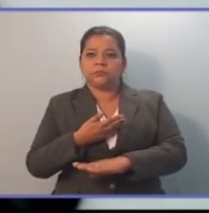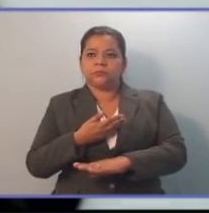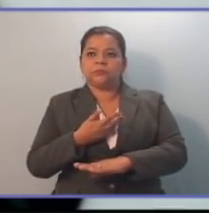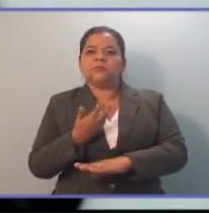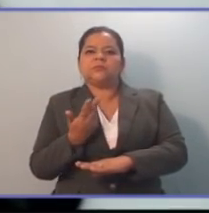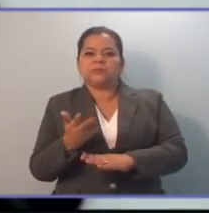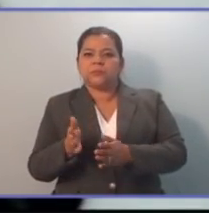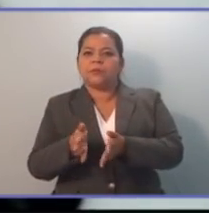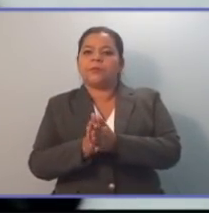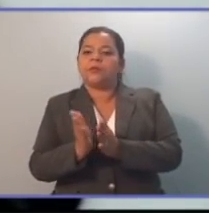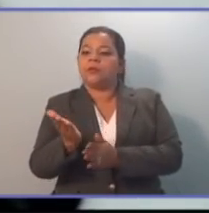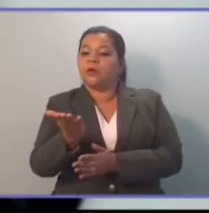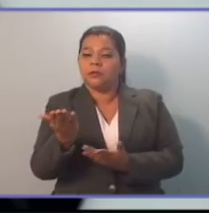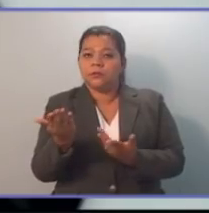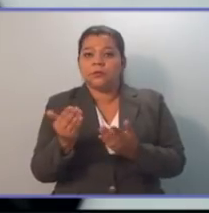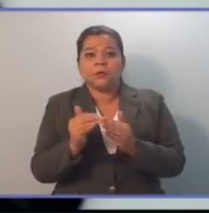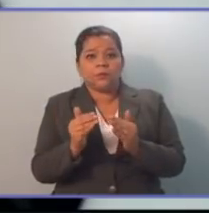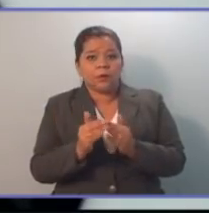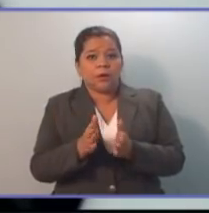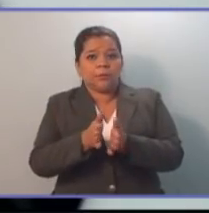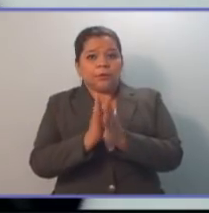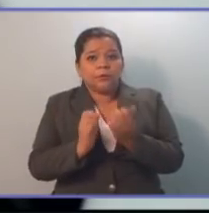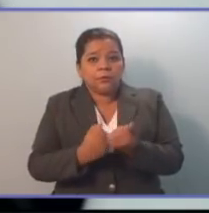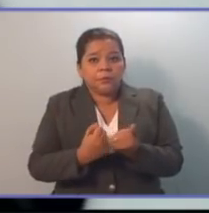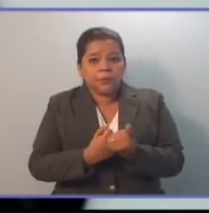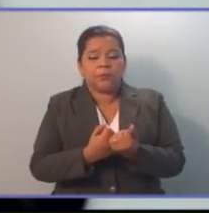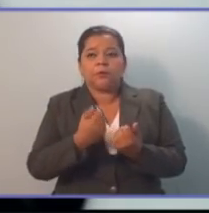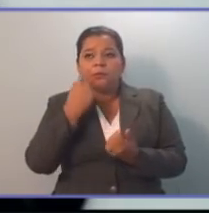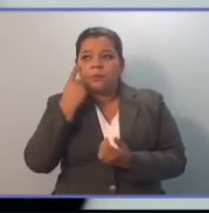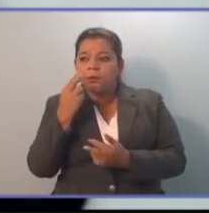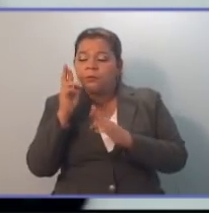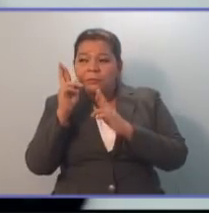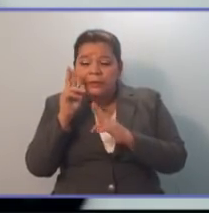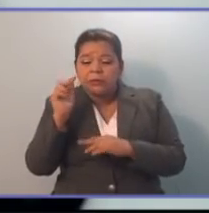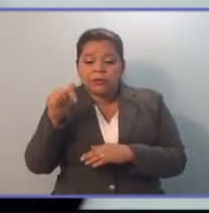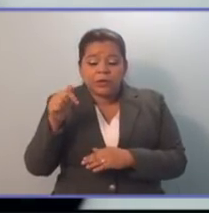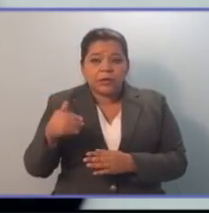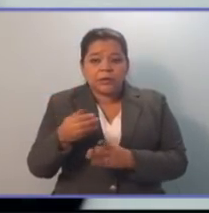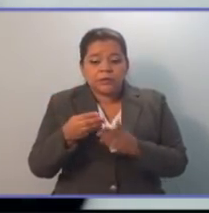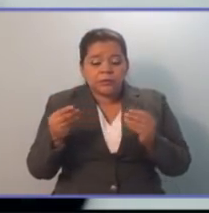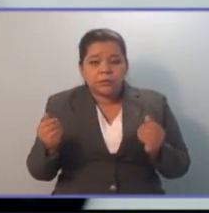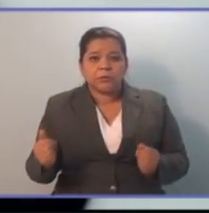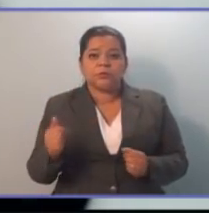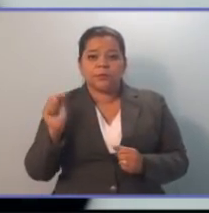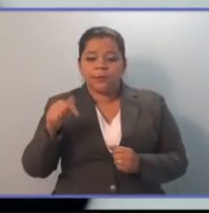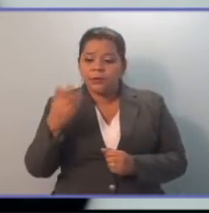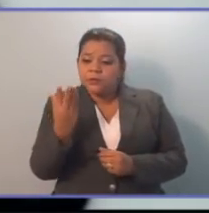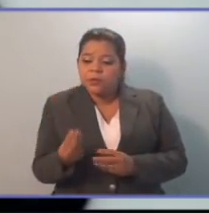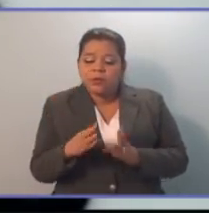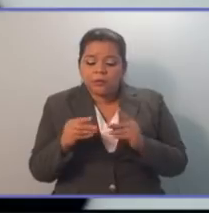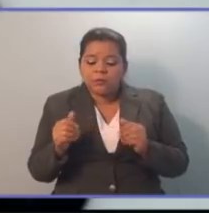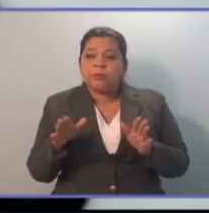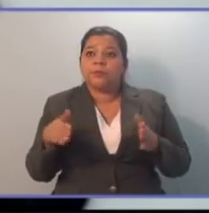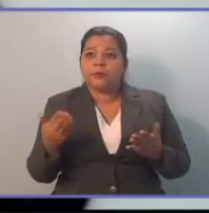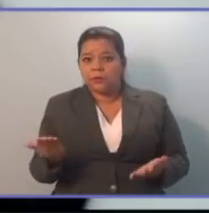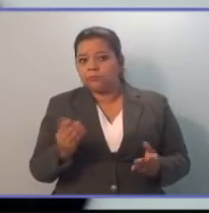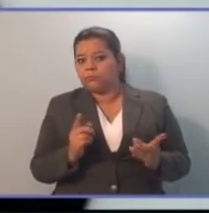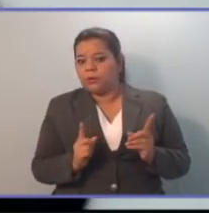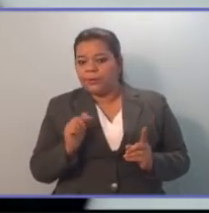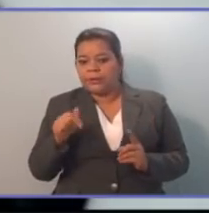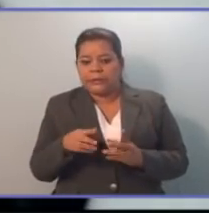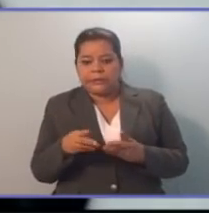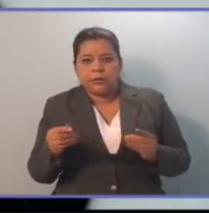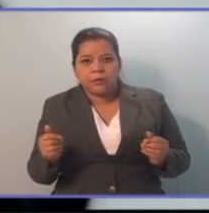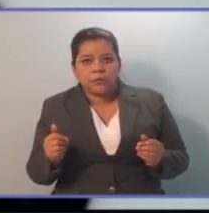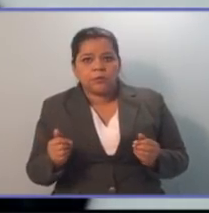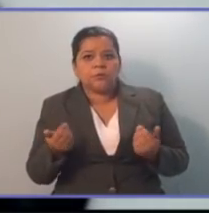Sé que es estar también con la esperanza de que ese día se va a resolver, porque pues depende de eso